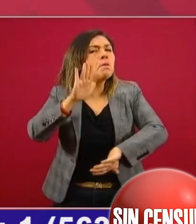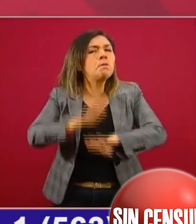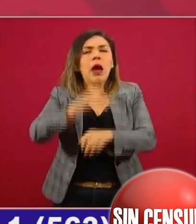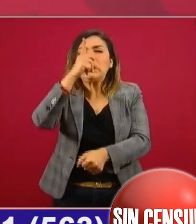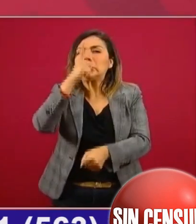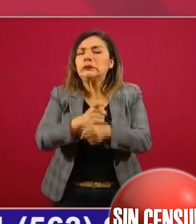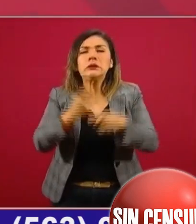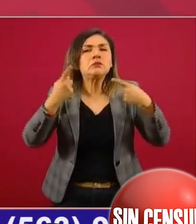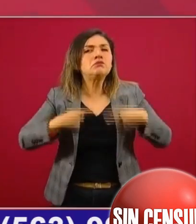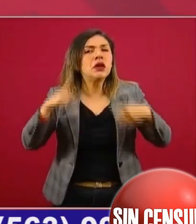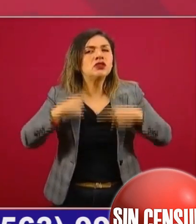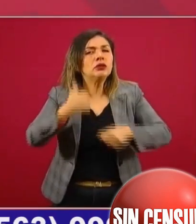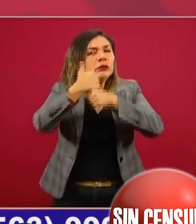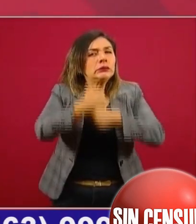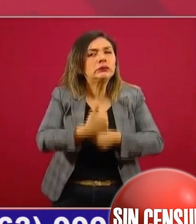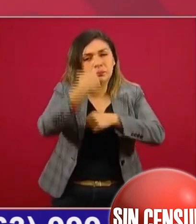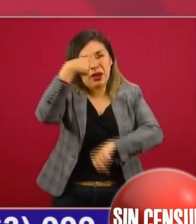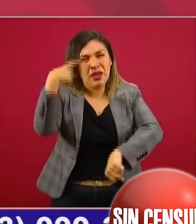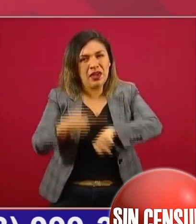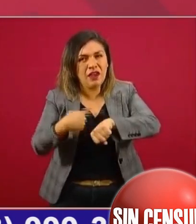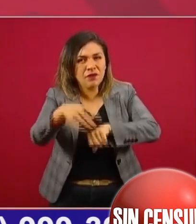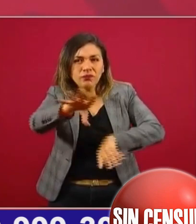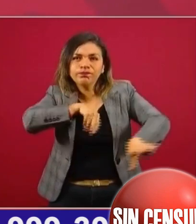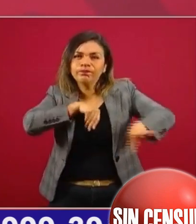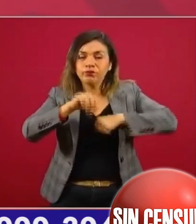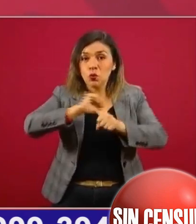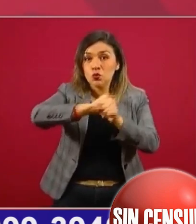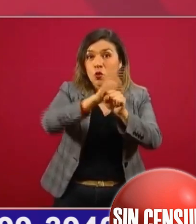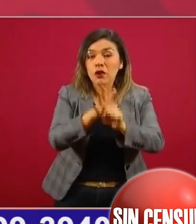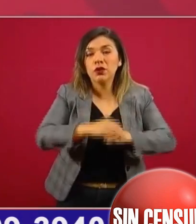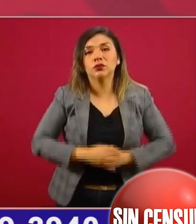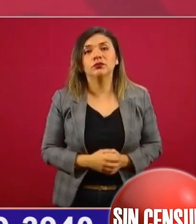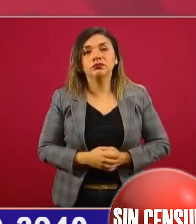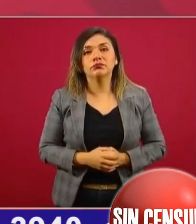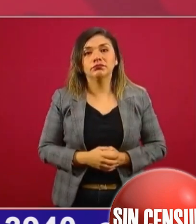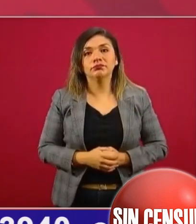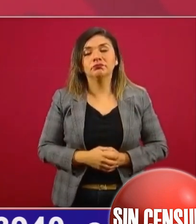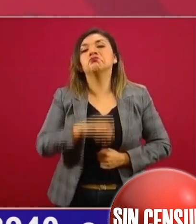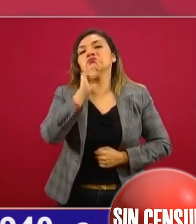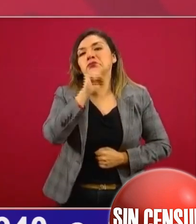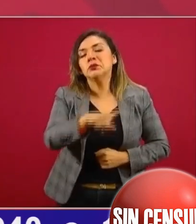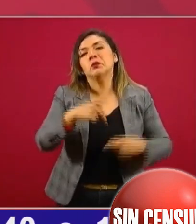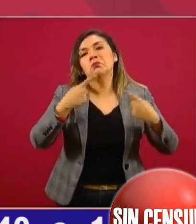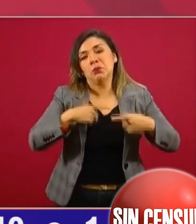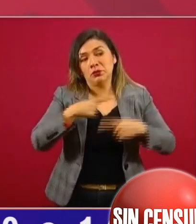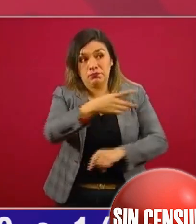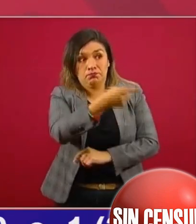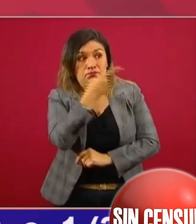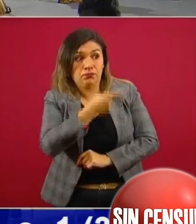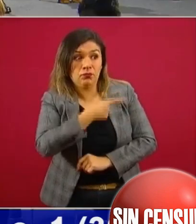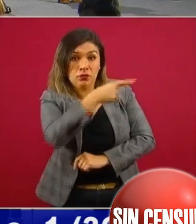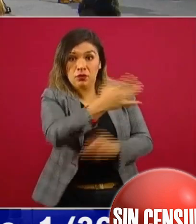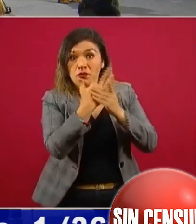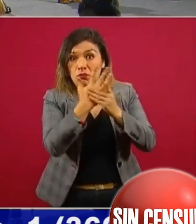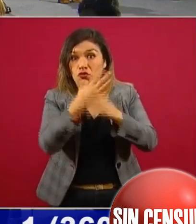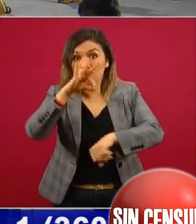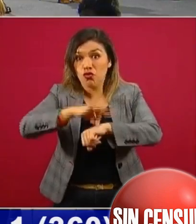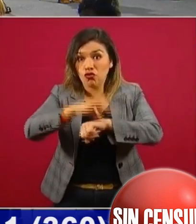más afectada, vulnerable? Los enfermos, según nos dicen los